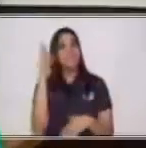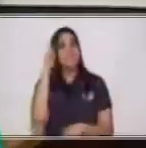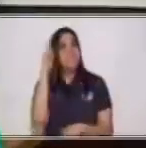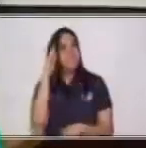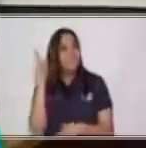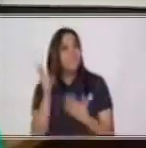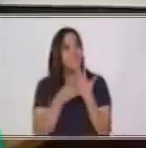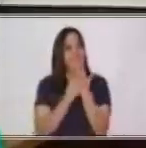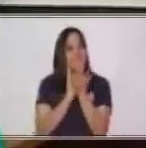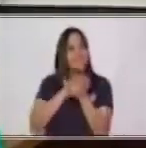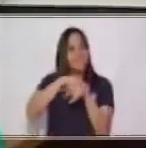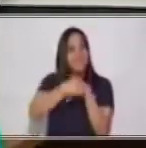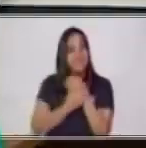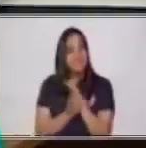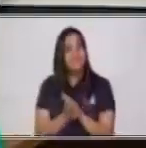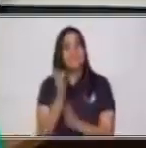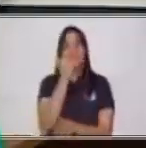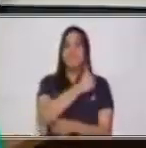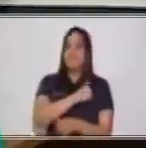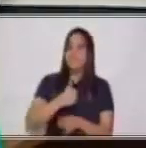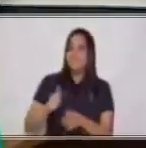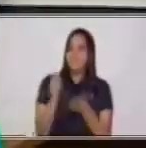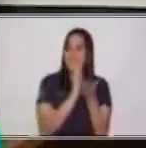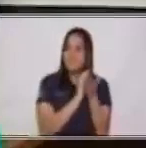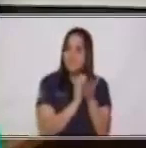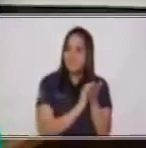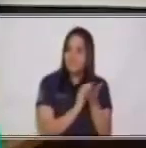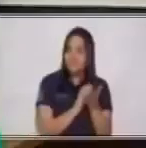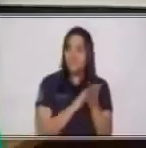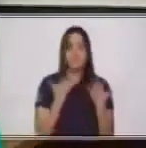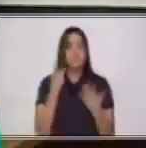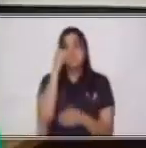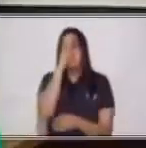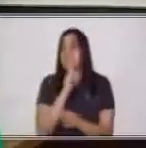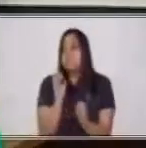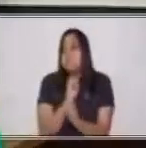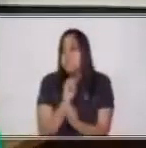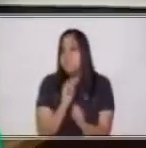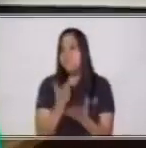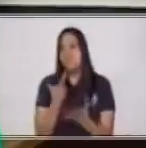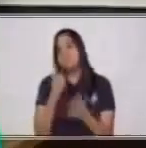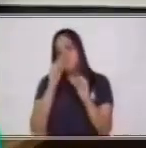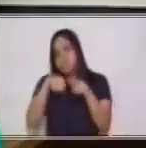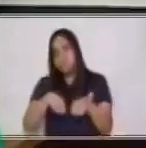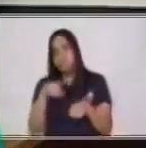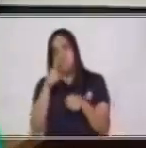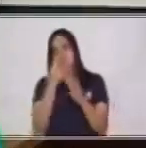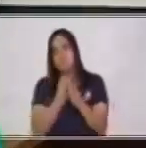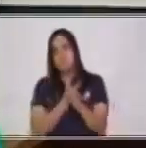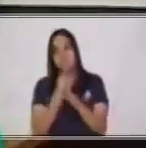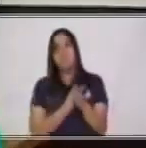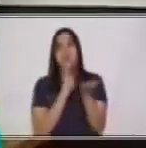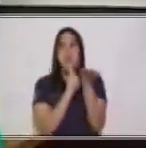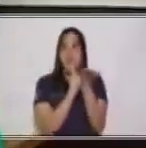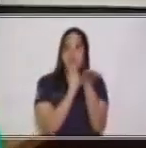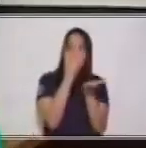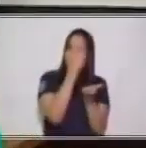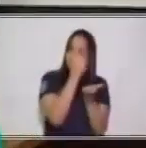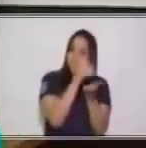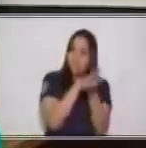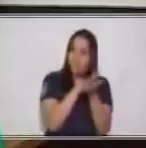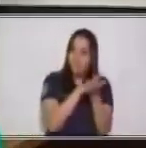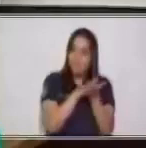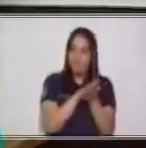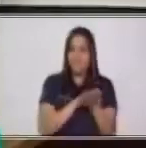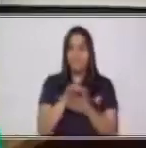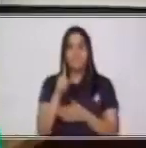que laves tus manos constantemente con agua y jabón. Y si no tienes agua y jabón de manera inmediata, puedes utilizar alcohol en